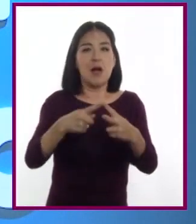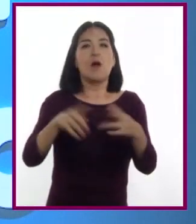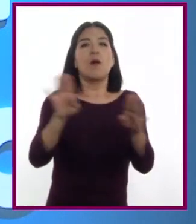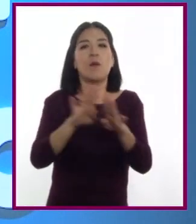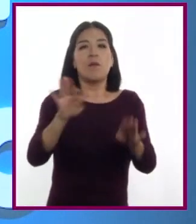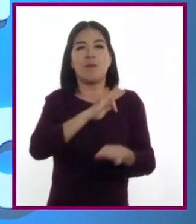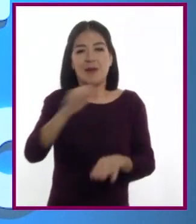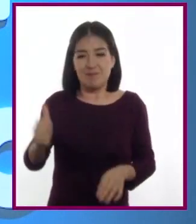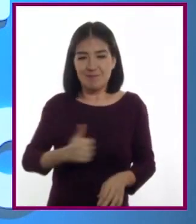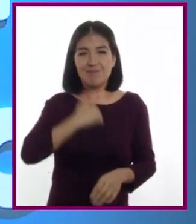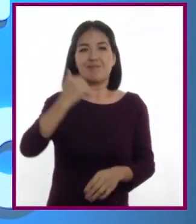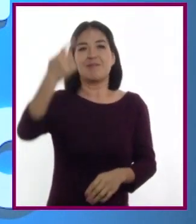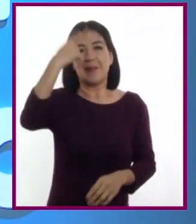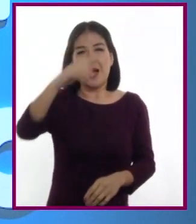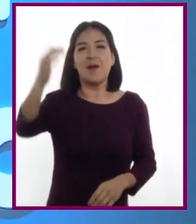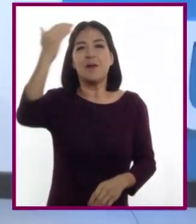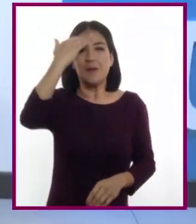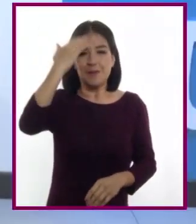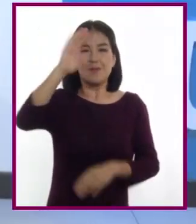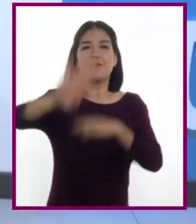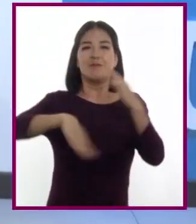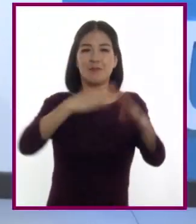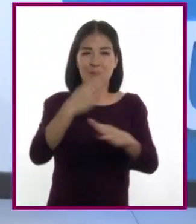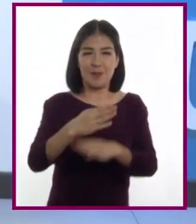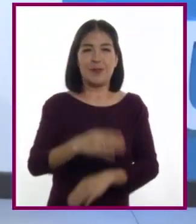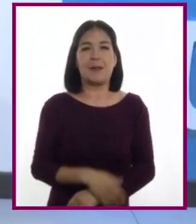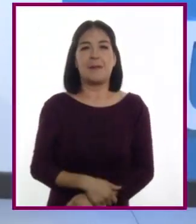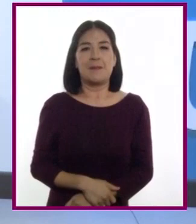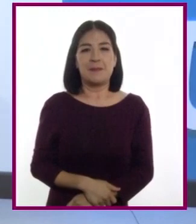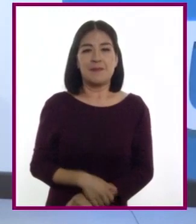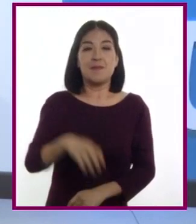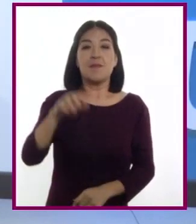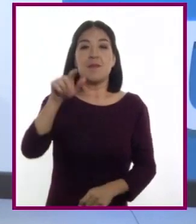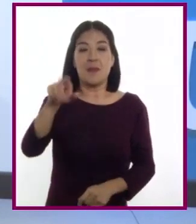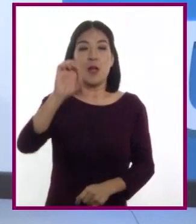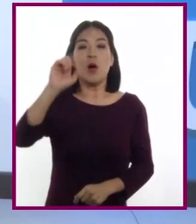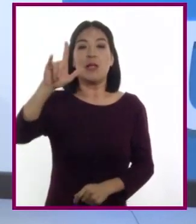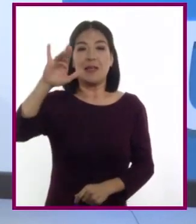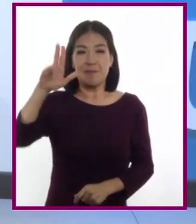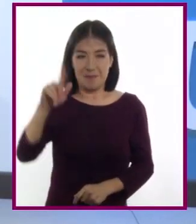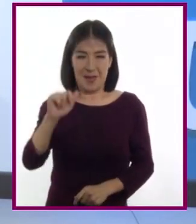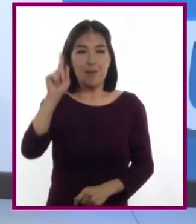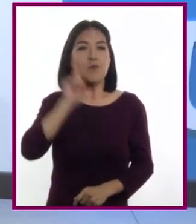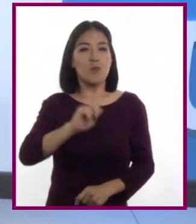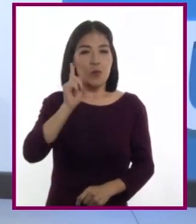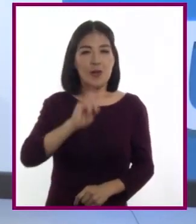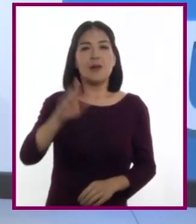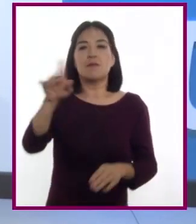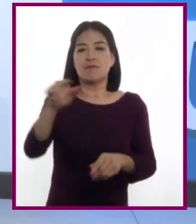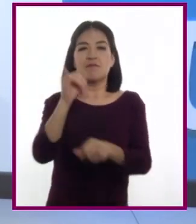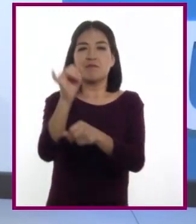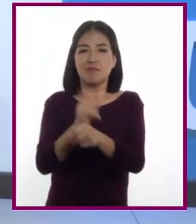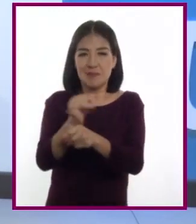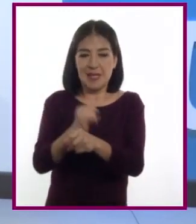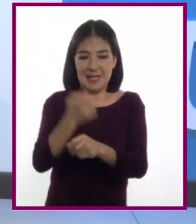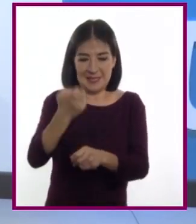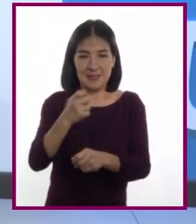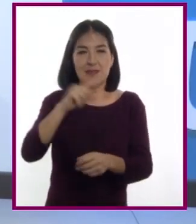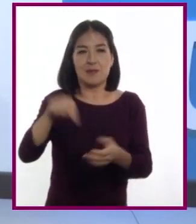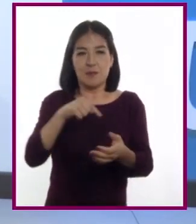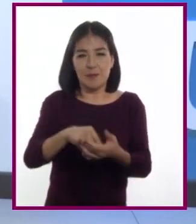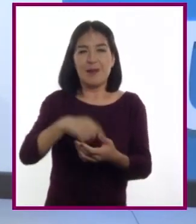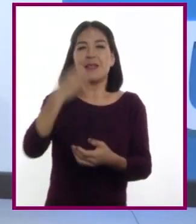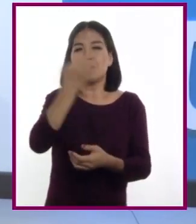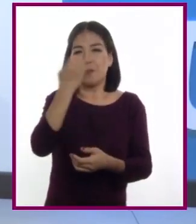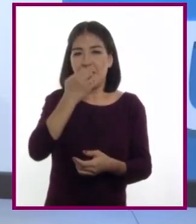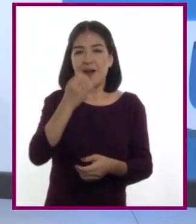otra maravillosa forma de conocer el mundo. Olimpia Figueras es investigadora en el Departamento de Matemática